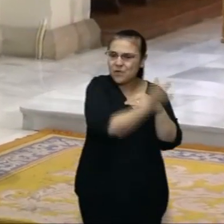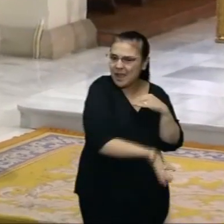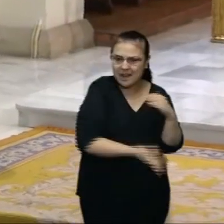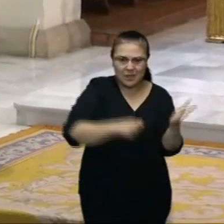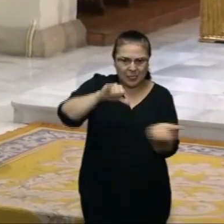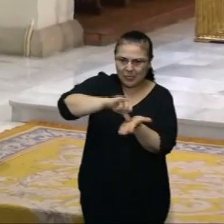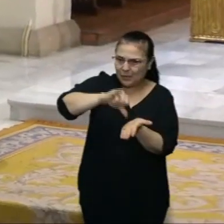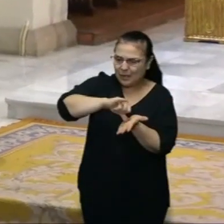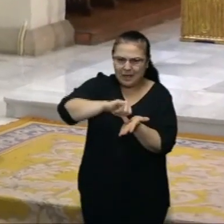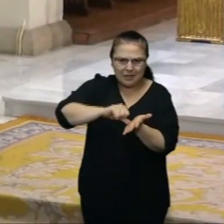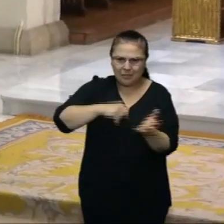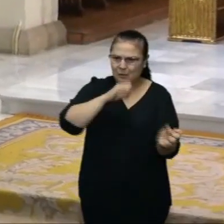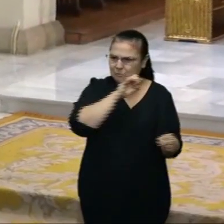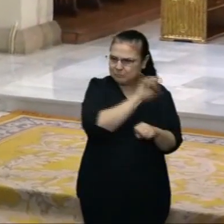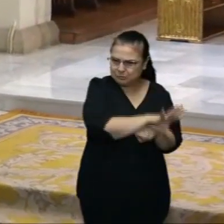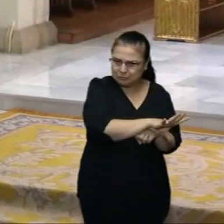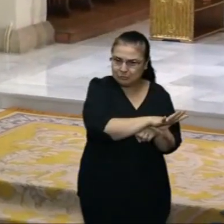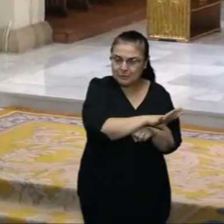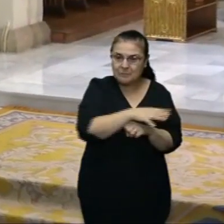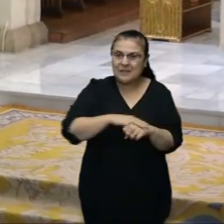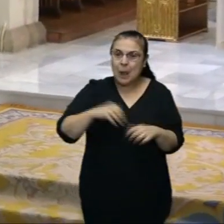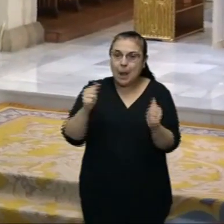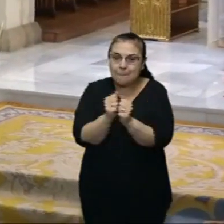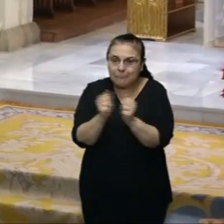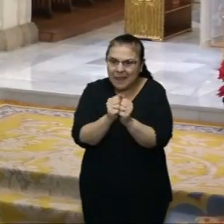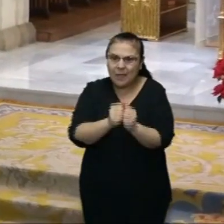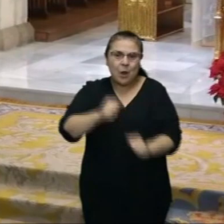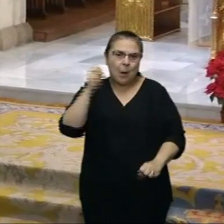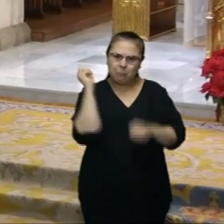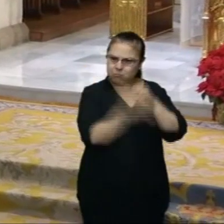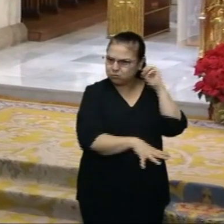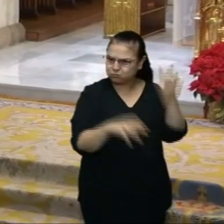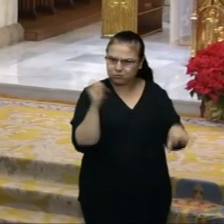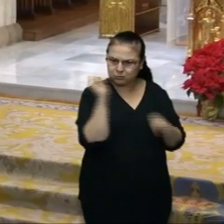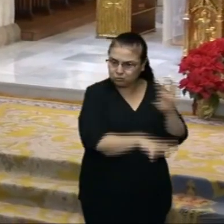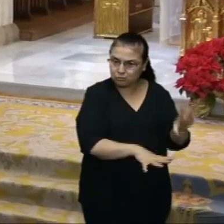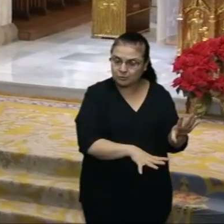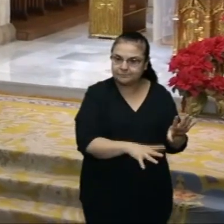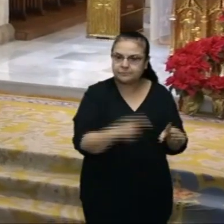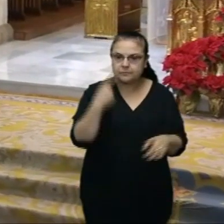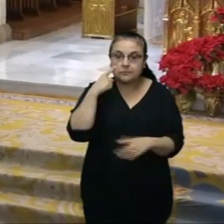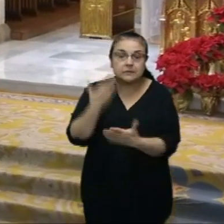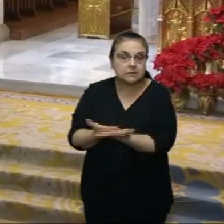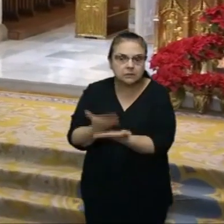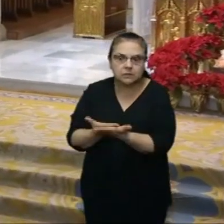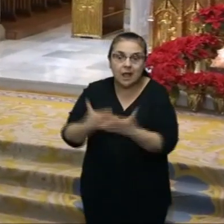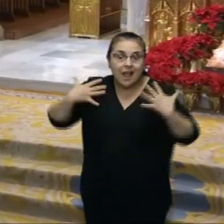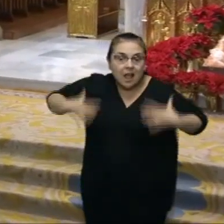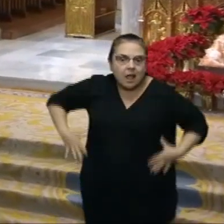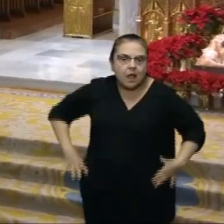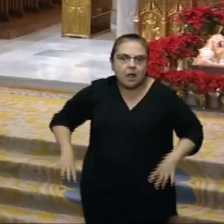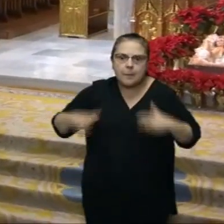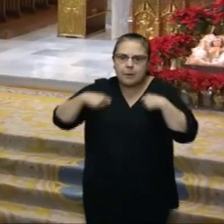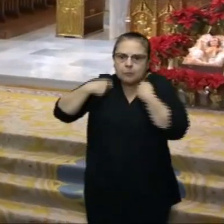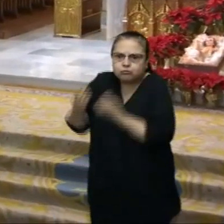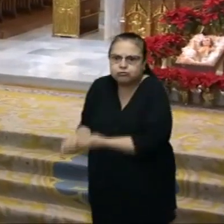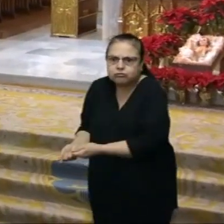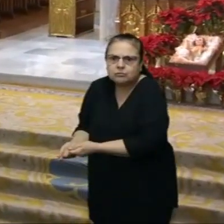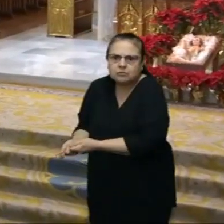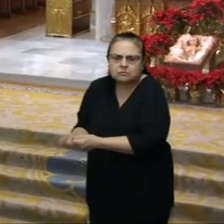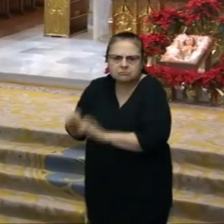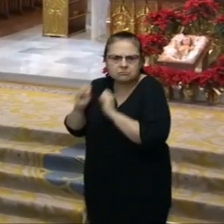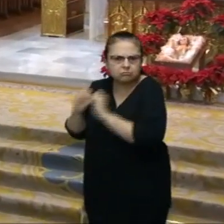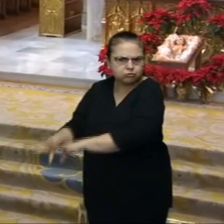ciudad y se pusieron a apedrearlo. Los testigos dejaron sus capas a los pies de un joven